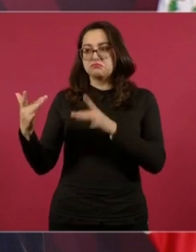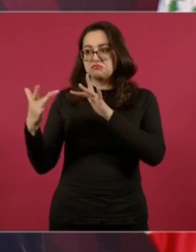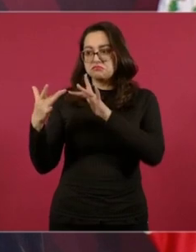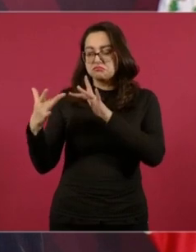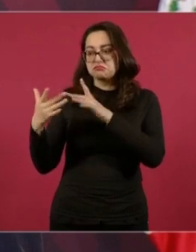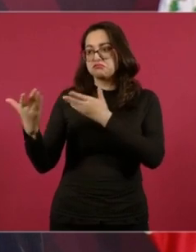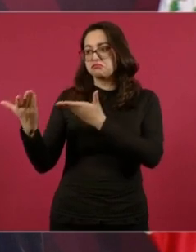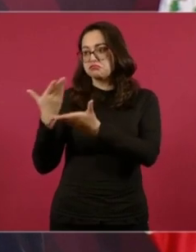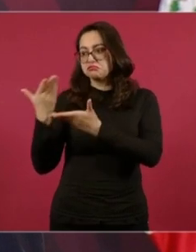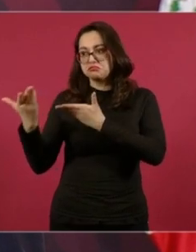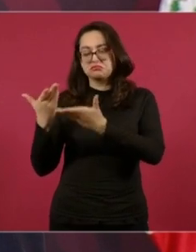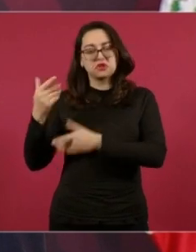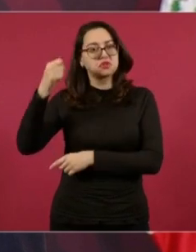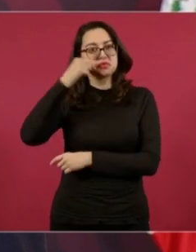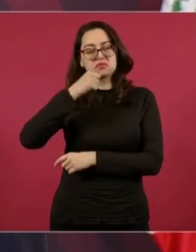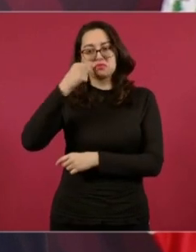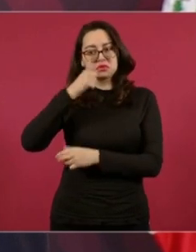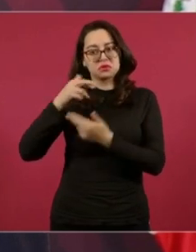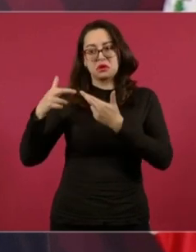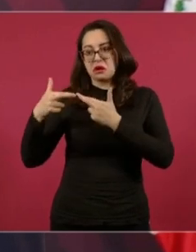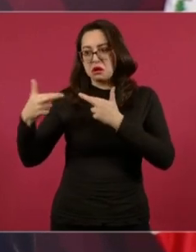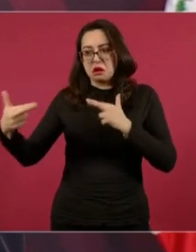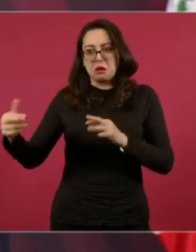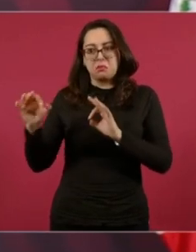Pudimos tener